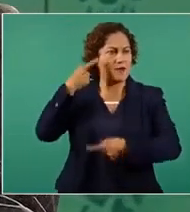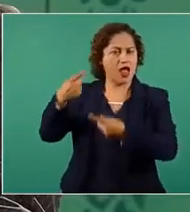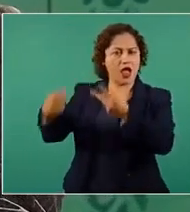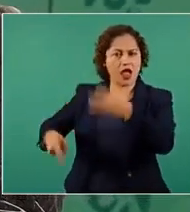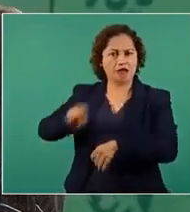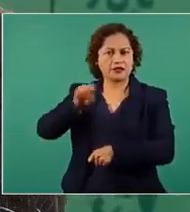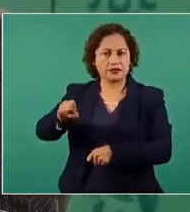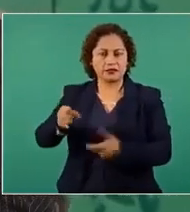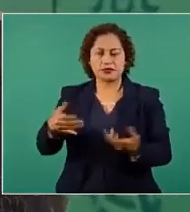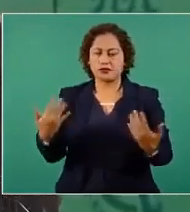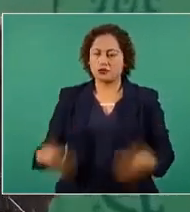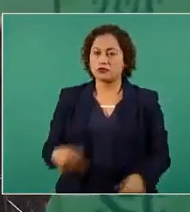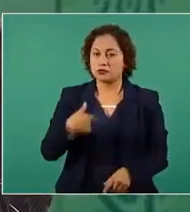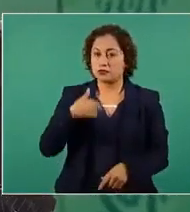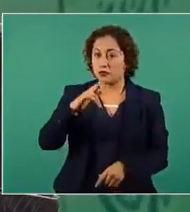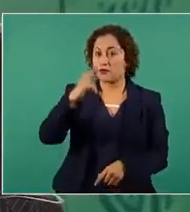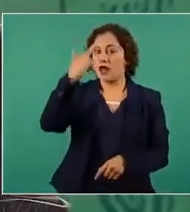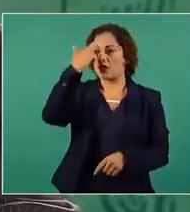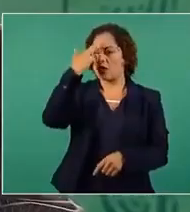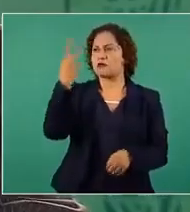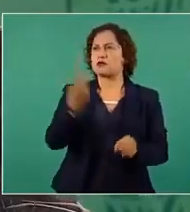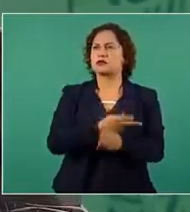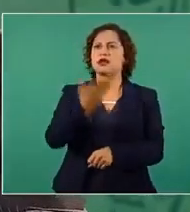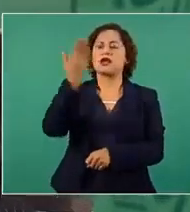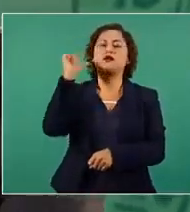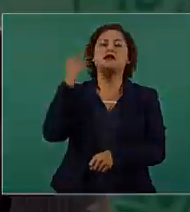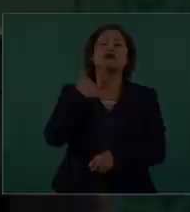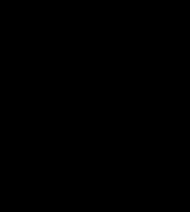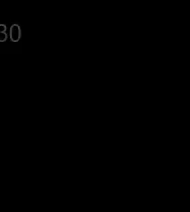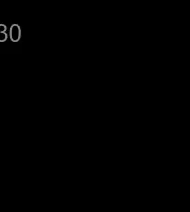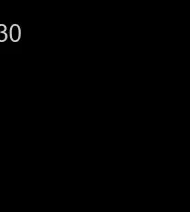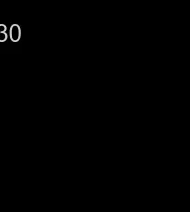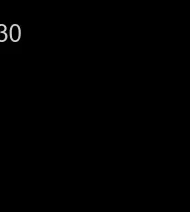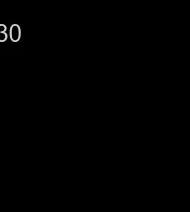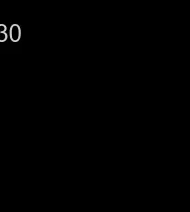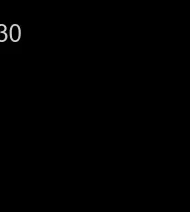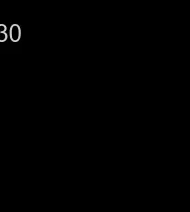Me acuerdo que cuando Calderón había unos mensajes.